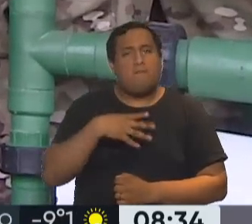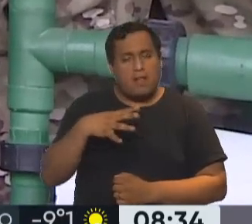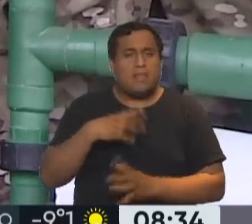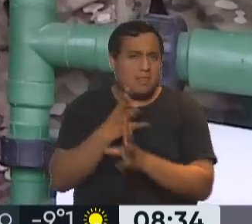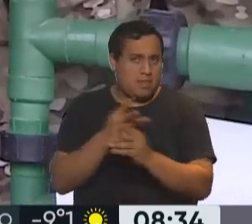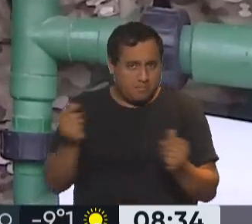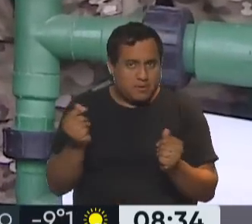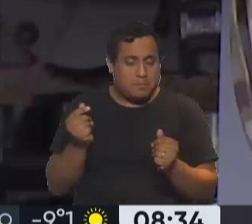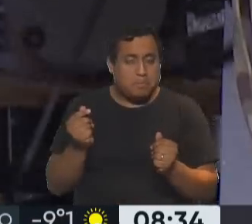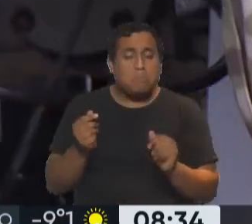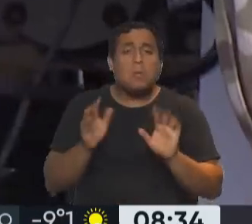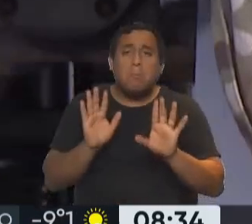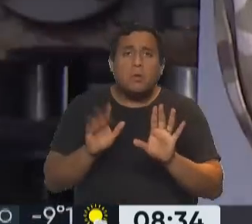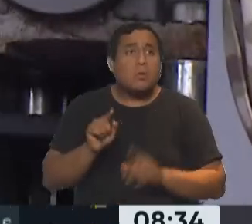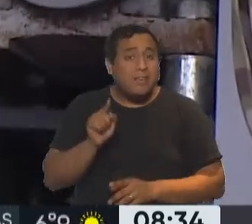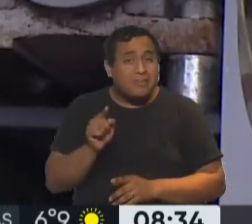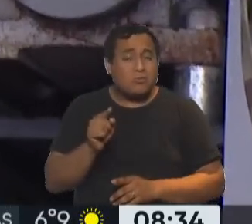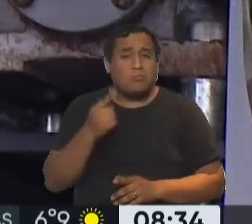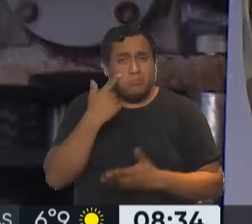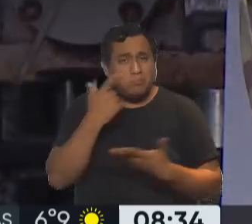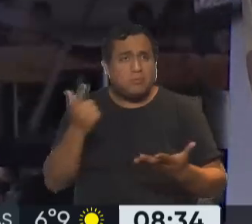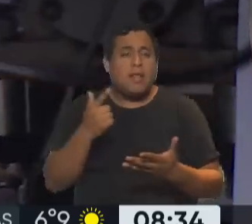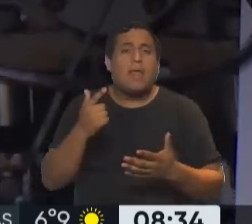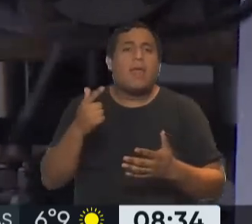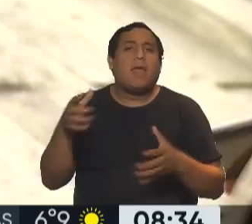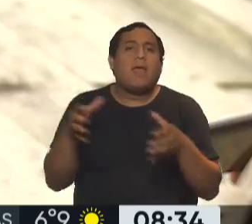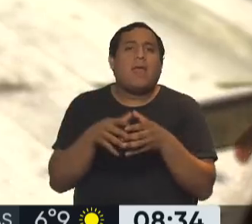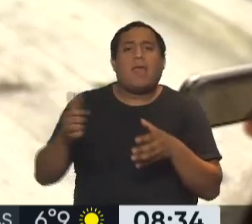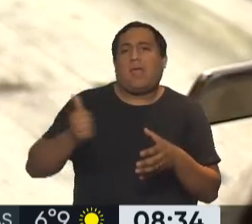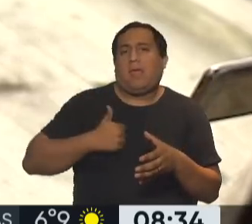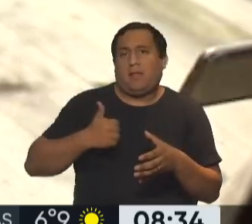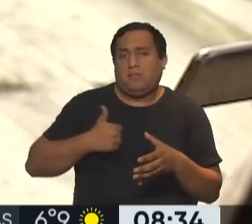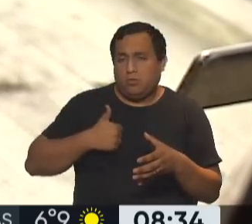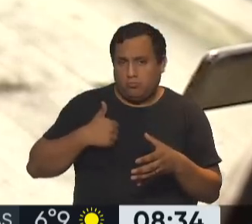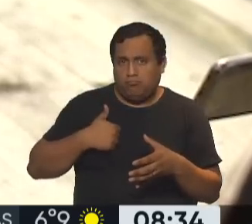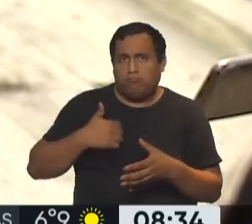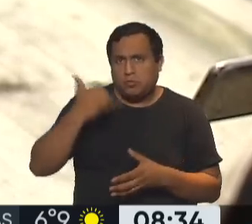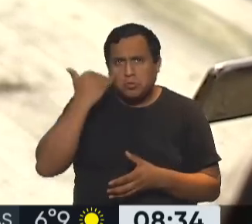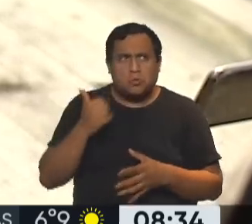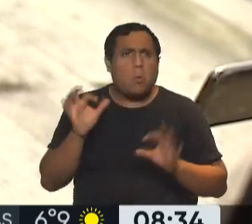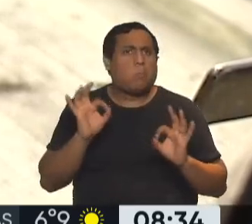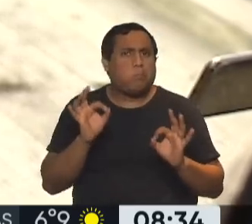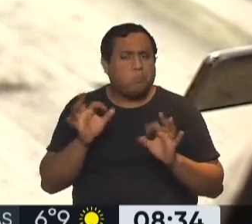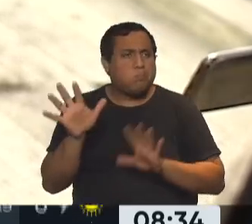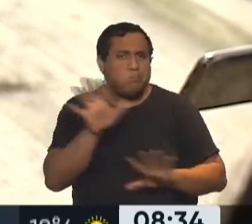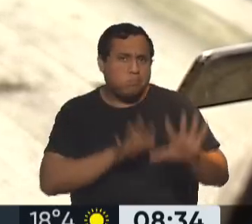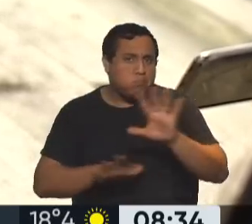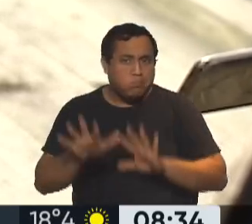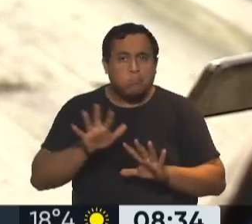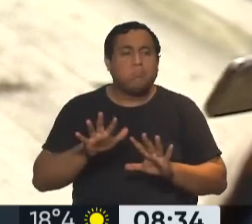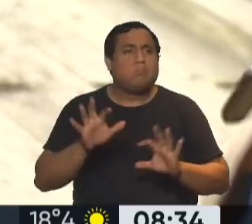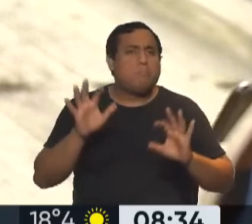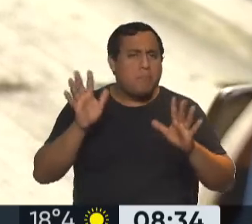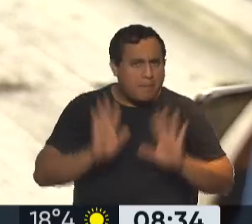pero muestra, en este caso, un ejército que está haciendo su adiestramiento, que hace su alistamiento,